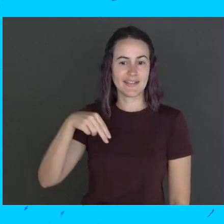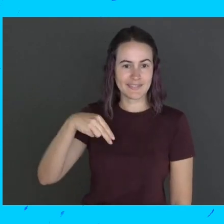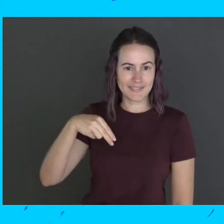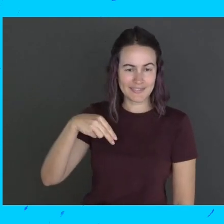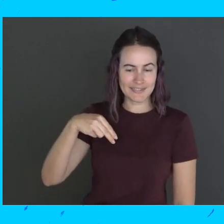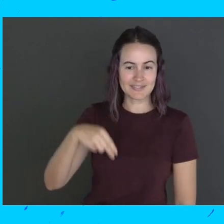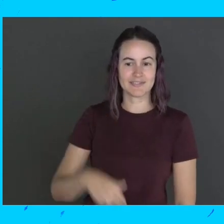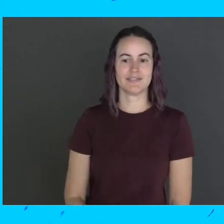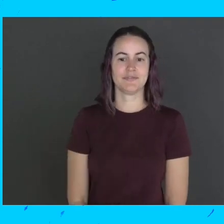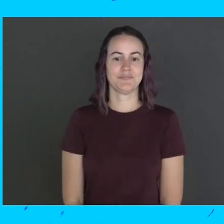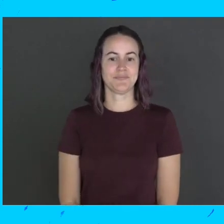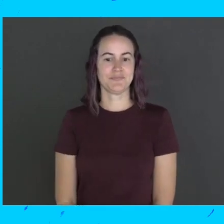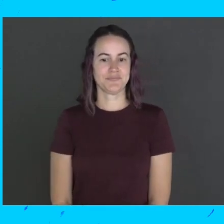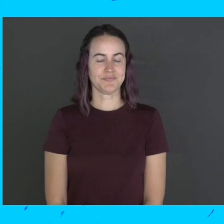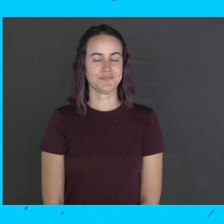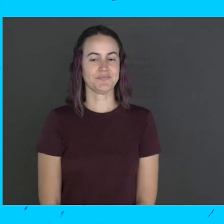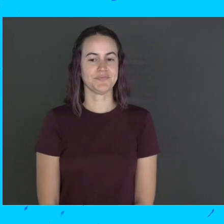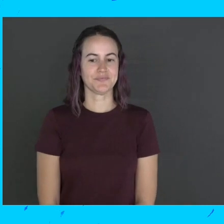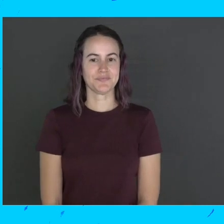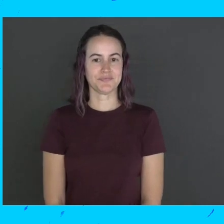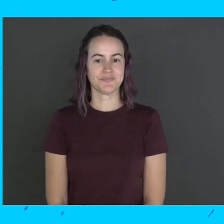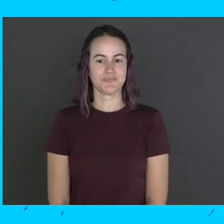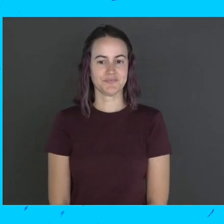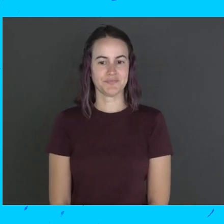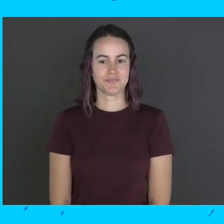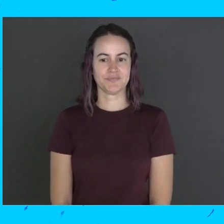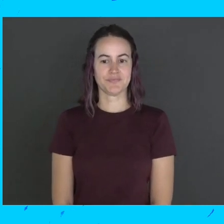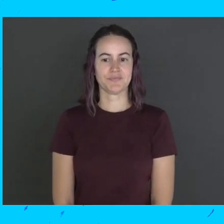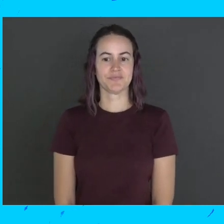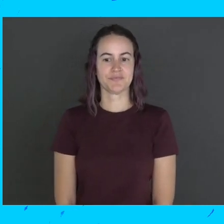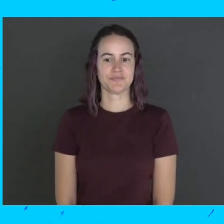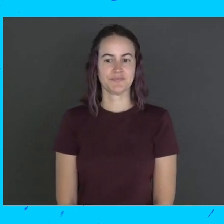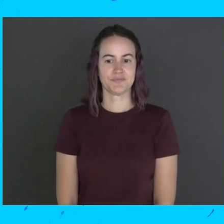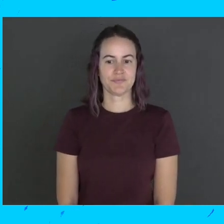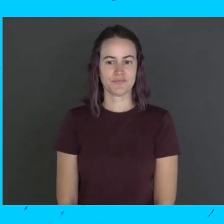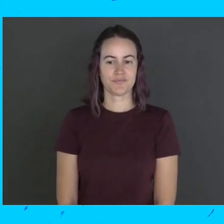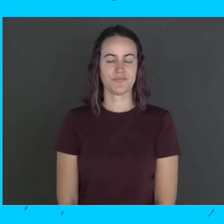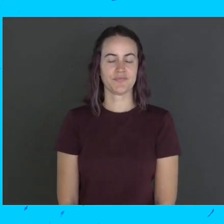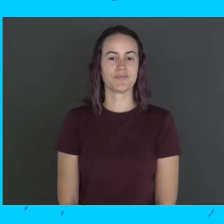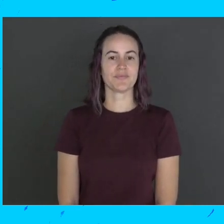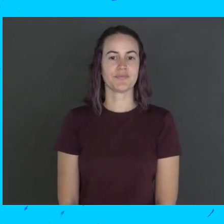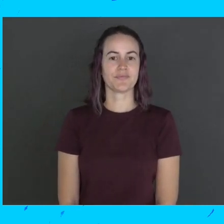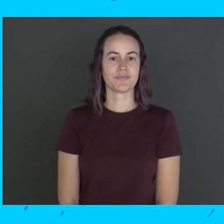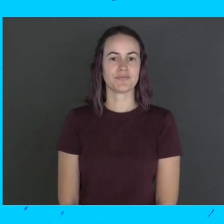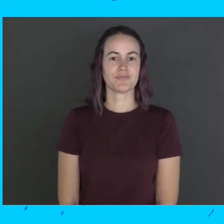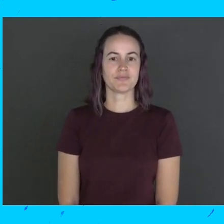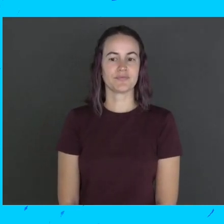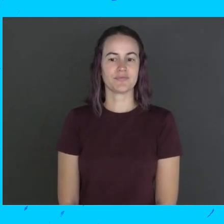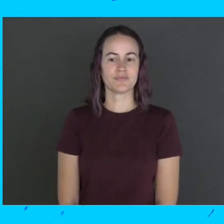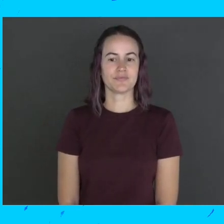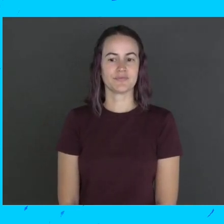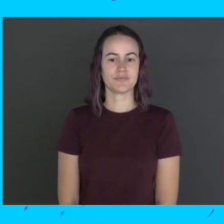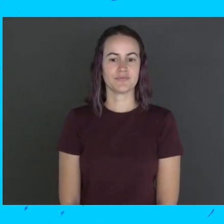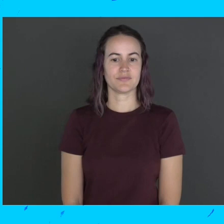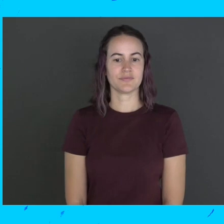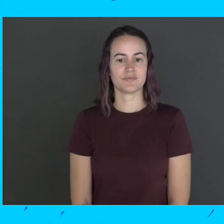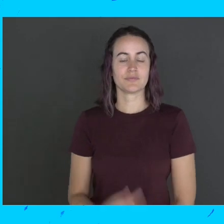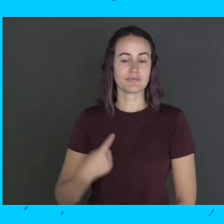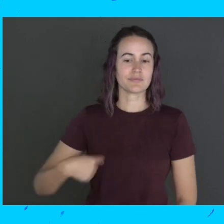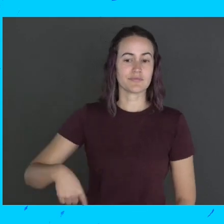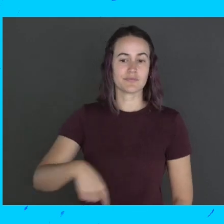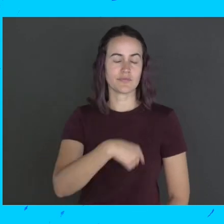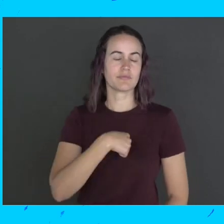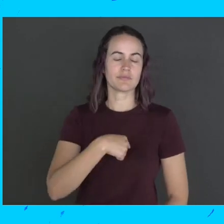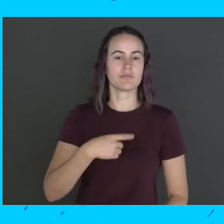la estrategia continental para ayudar a los países africanos a equipar a